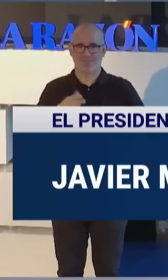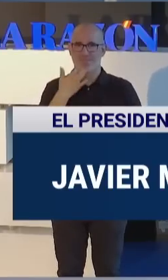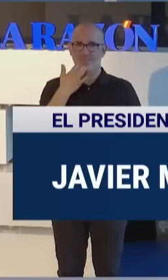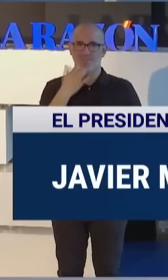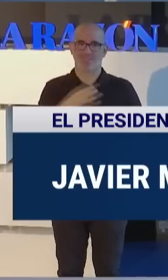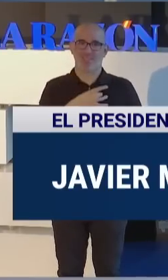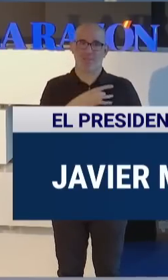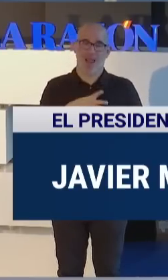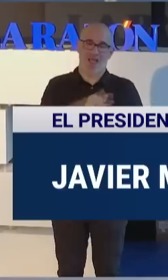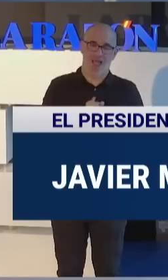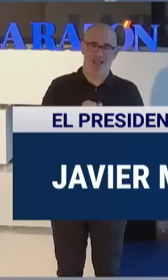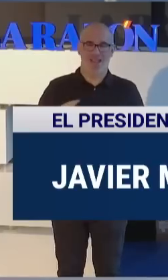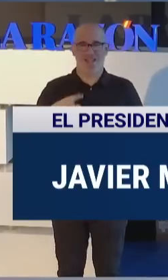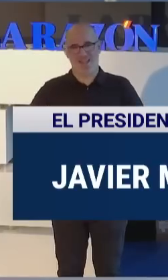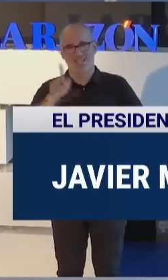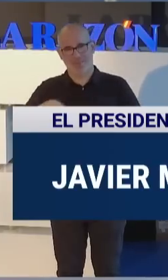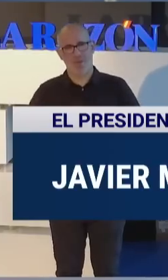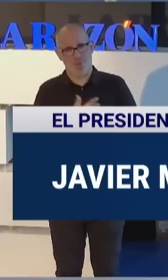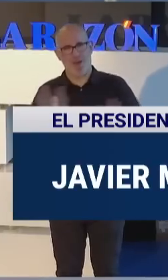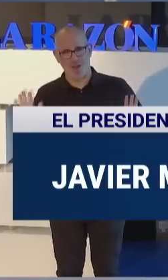también juegan, es decir, con lo cual,